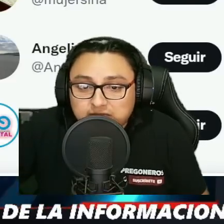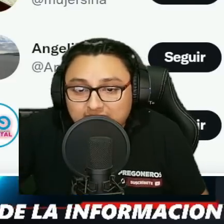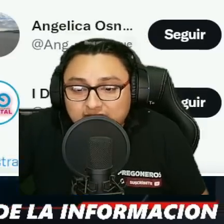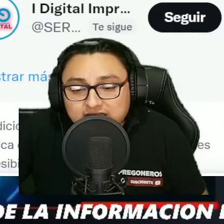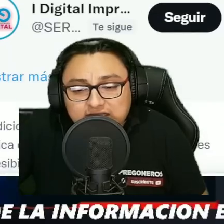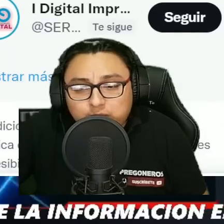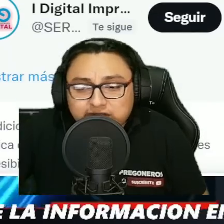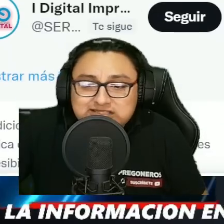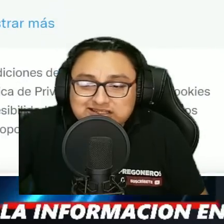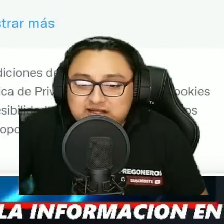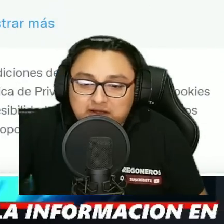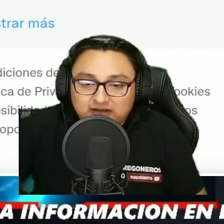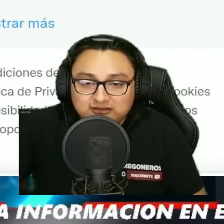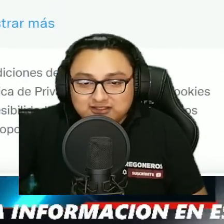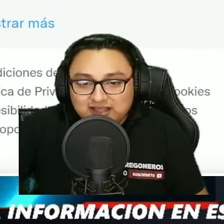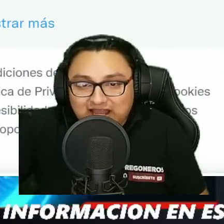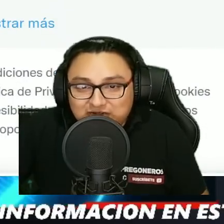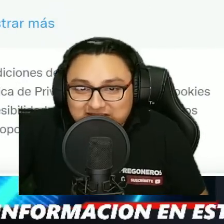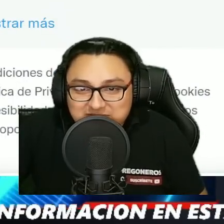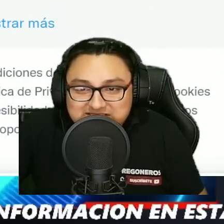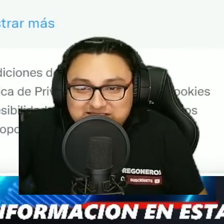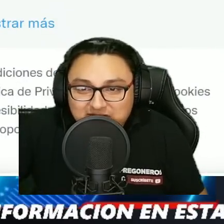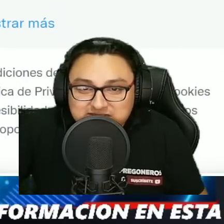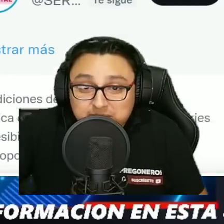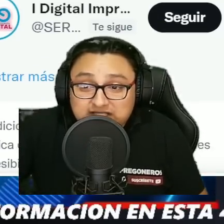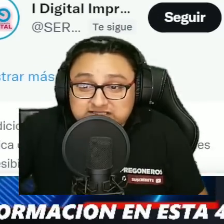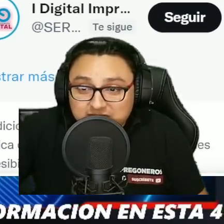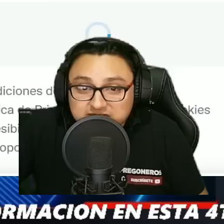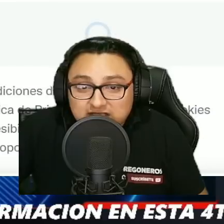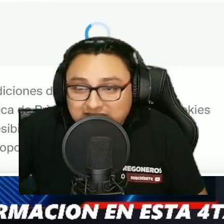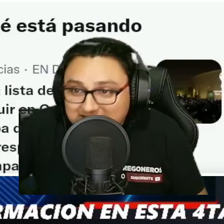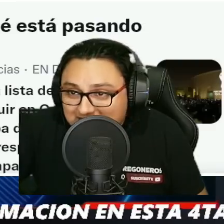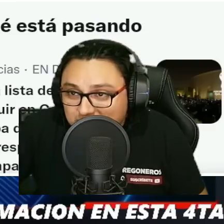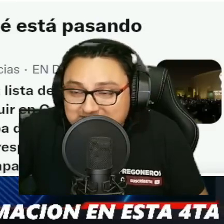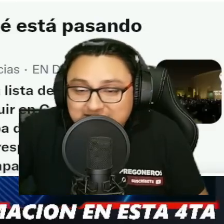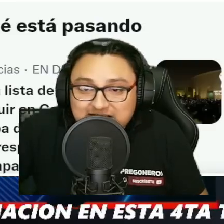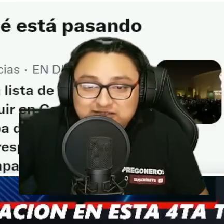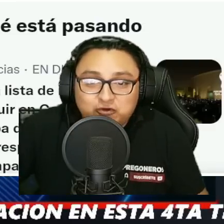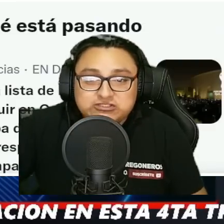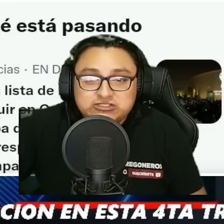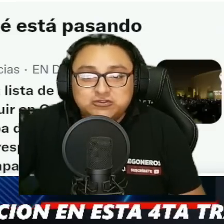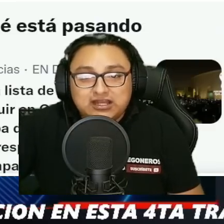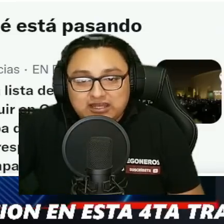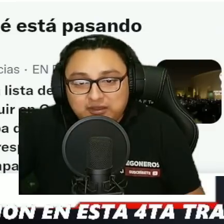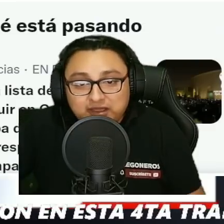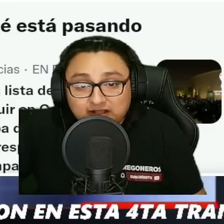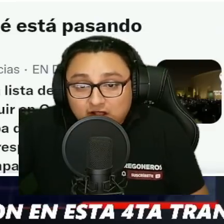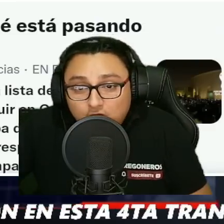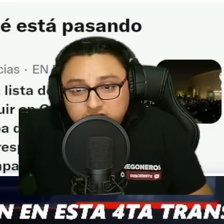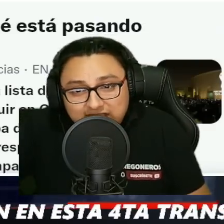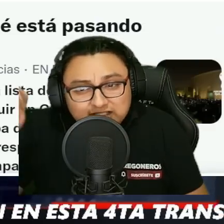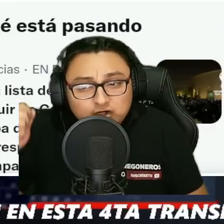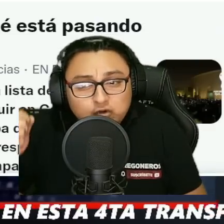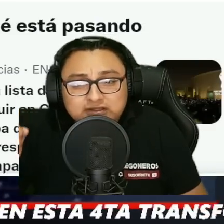secretaría de economía y qué puede salir mal ahí lo tiene mis estimados Amigas y amigos y así les contesta Nancy flores de contraline vean